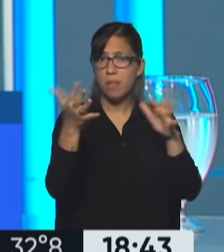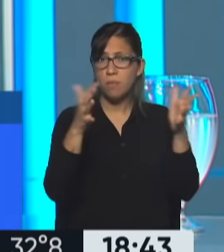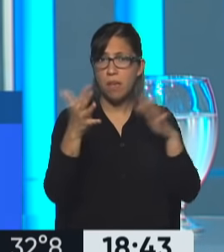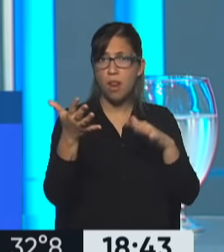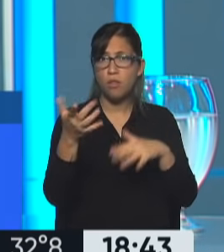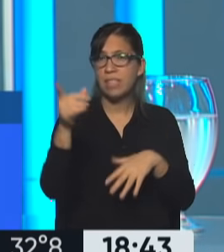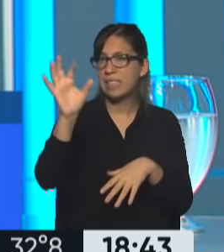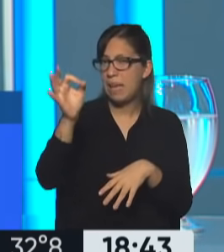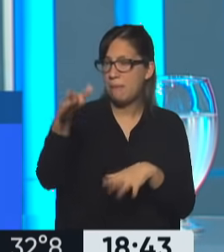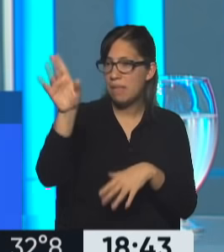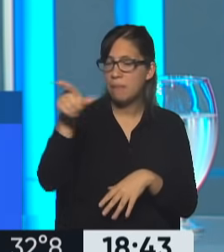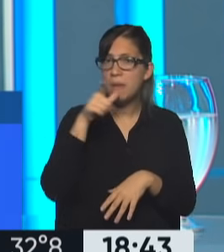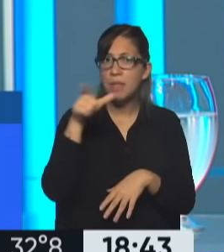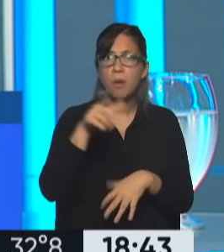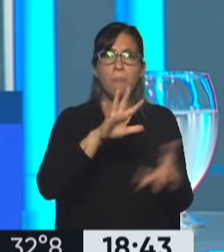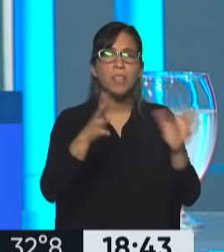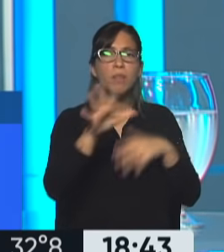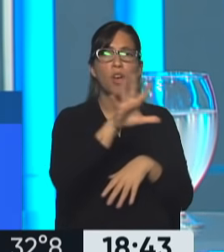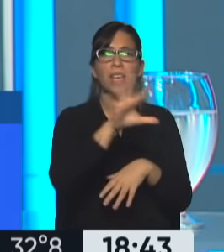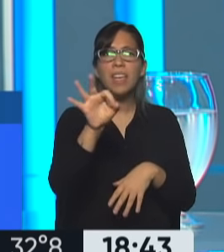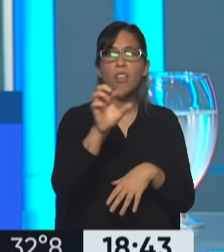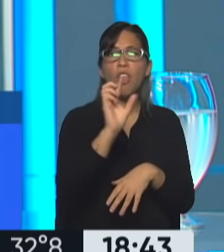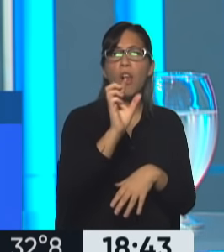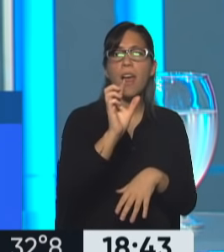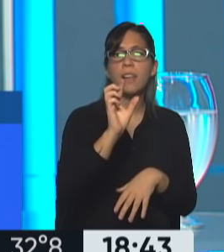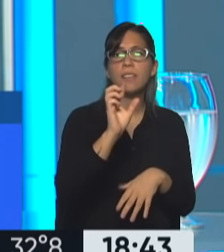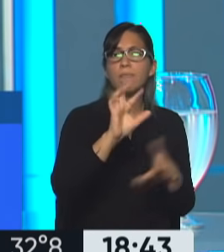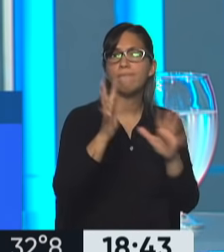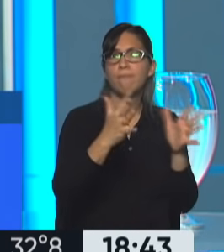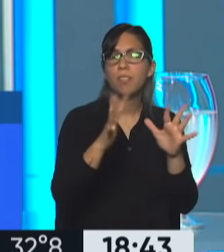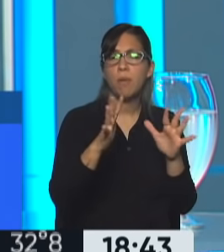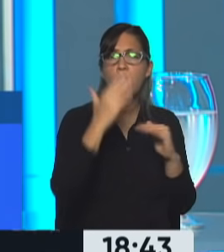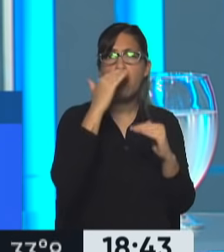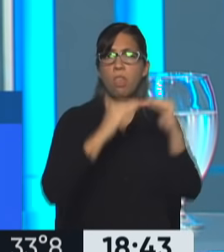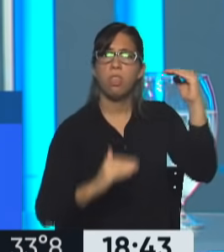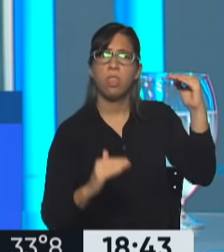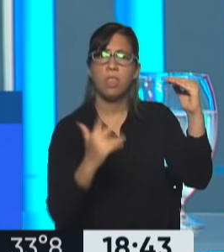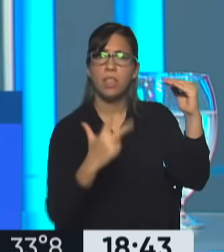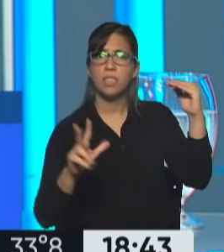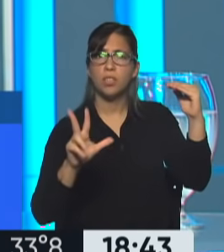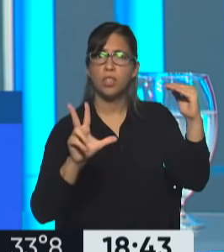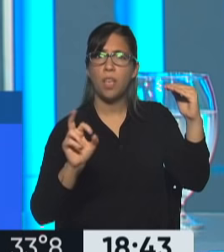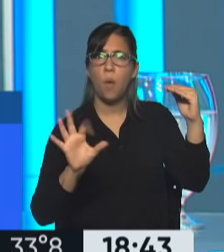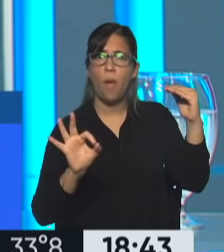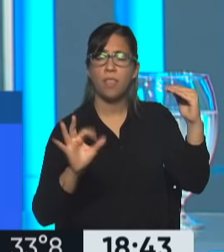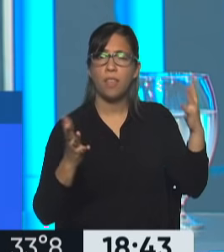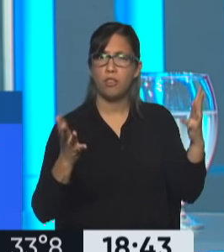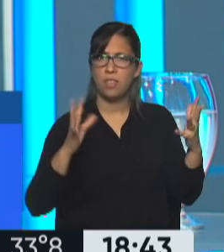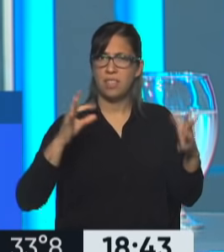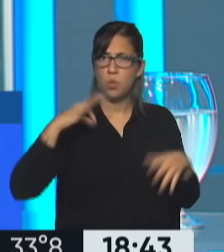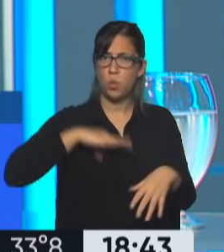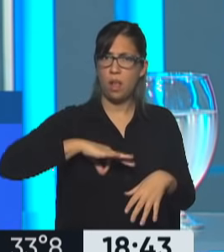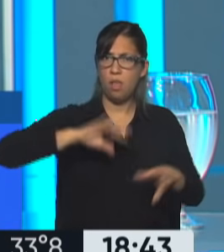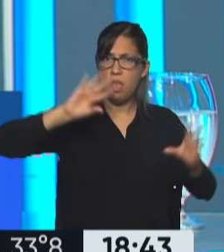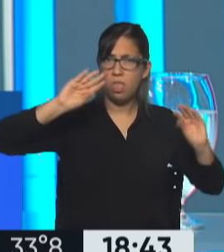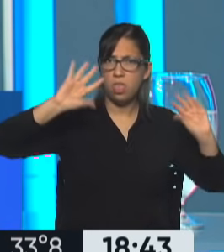lo tiene más fresco, pero algo así como de $500 promedio a 350. O sea, el salario se destrozó y recién se